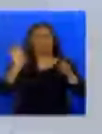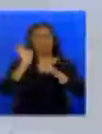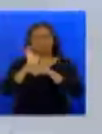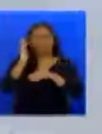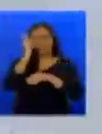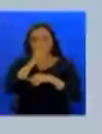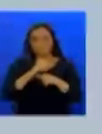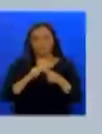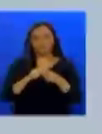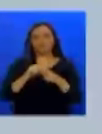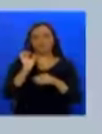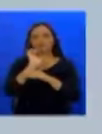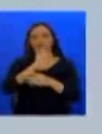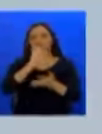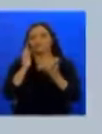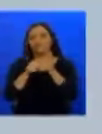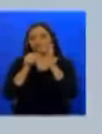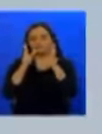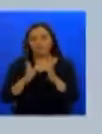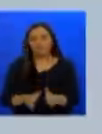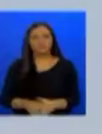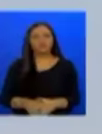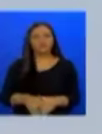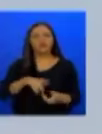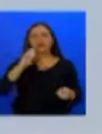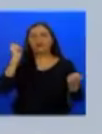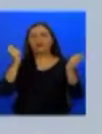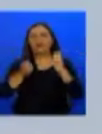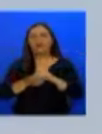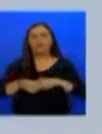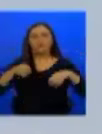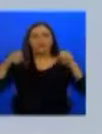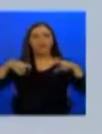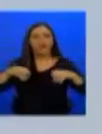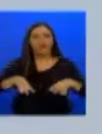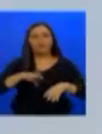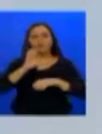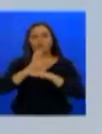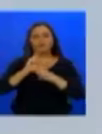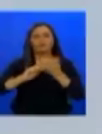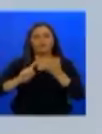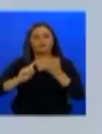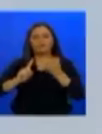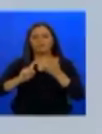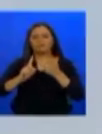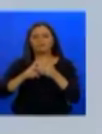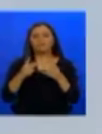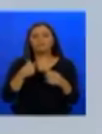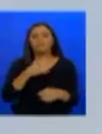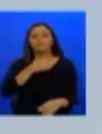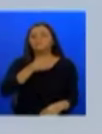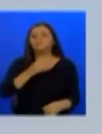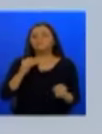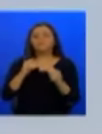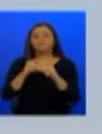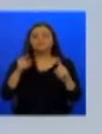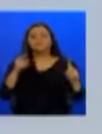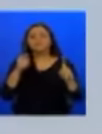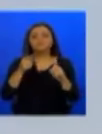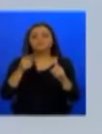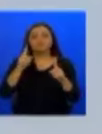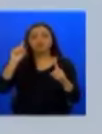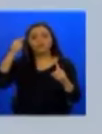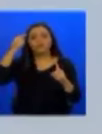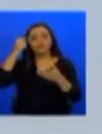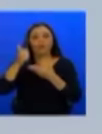puesto una revolución ciudadana, Jaguar Latinoamericano y Milagro ecuatoriano, el título que más me gusta es el gobierno de